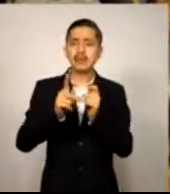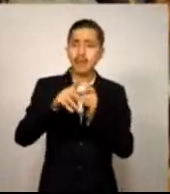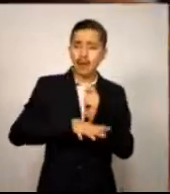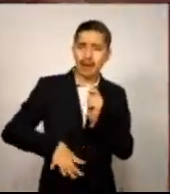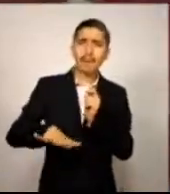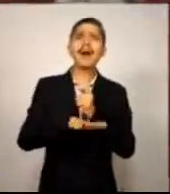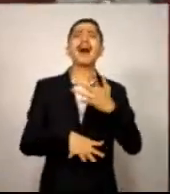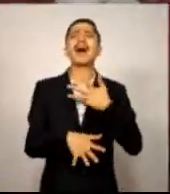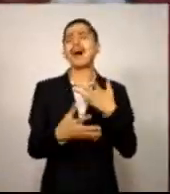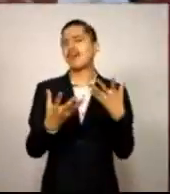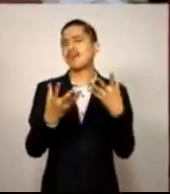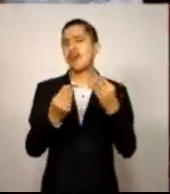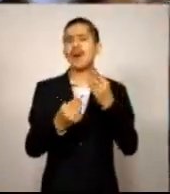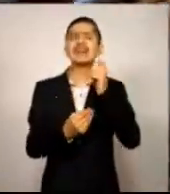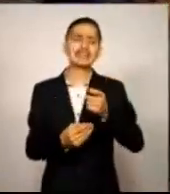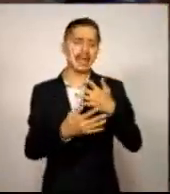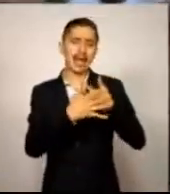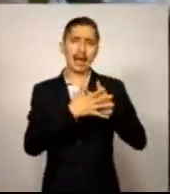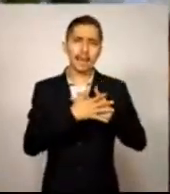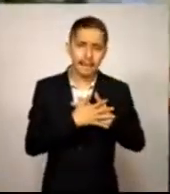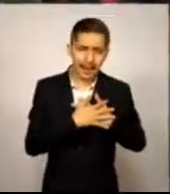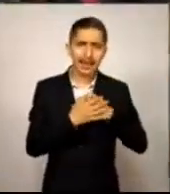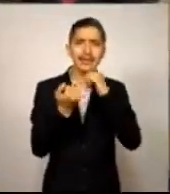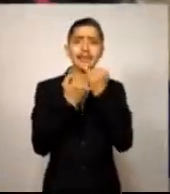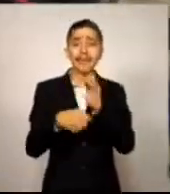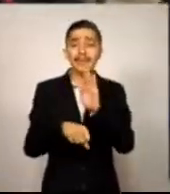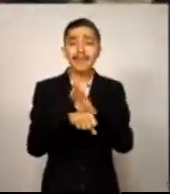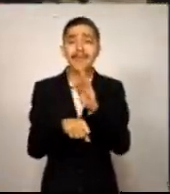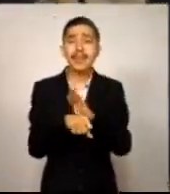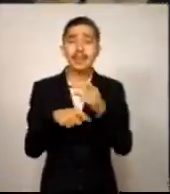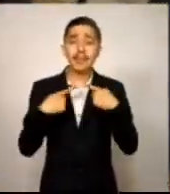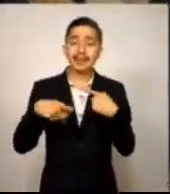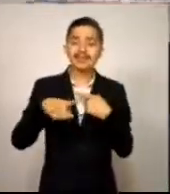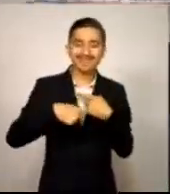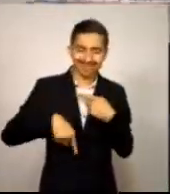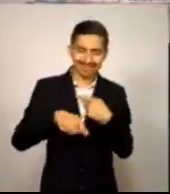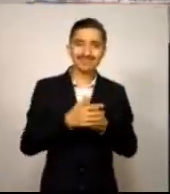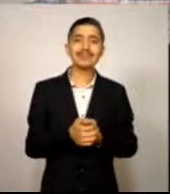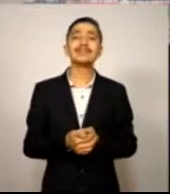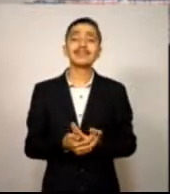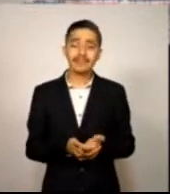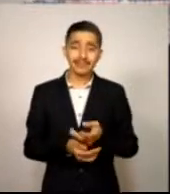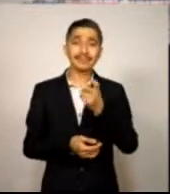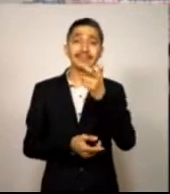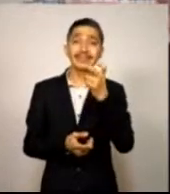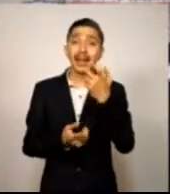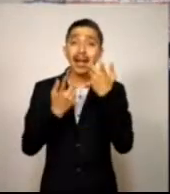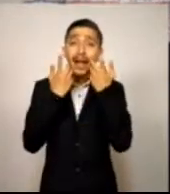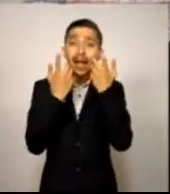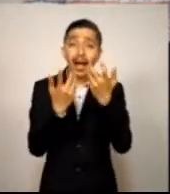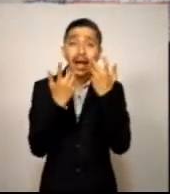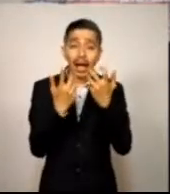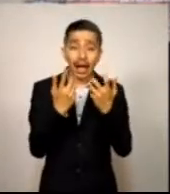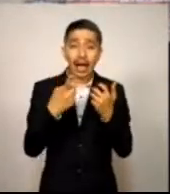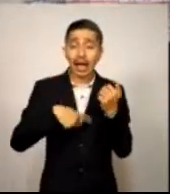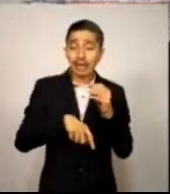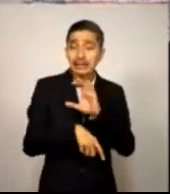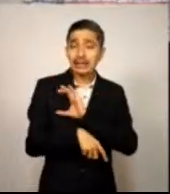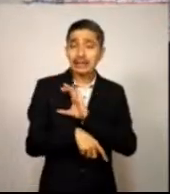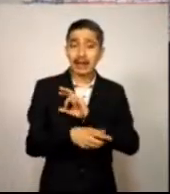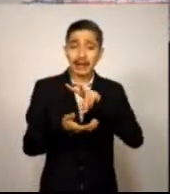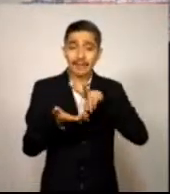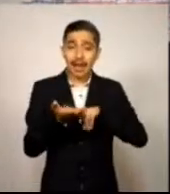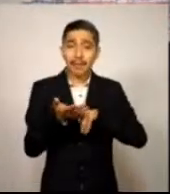pueblo con una capacidad infinita de amar y de defender a los suyos el si algo queremos y